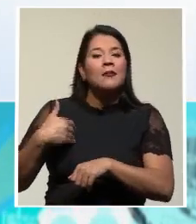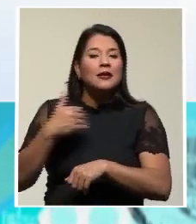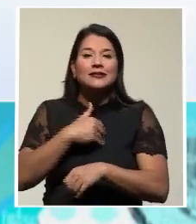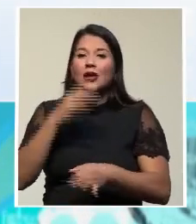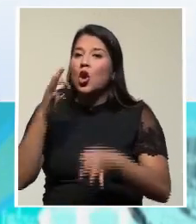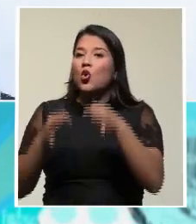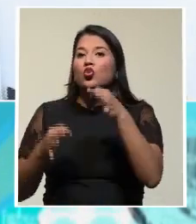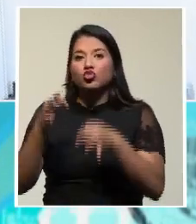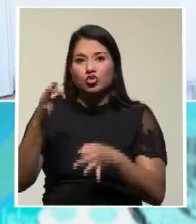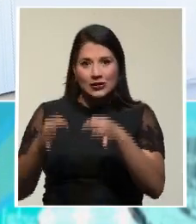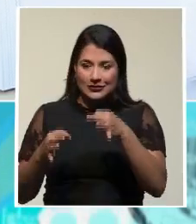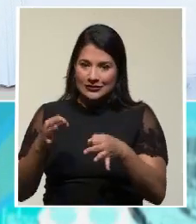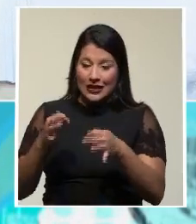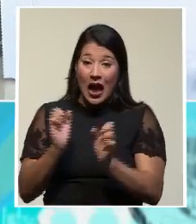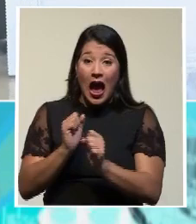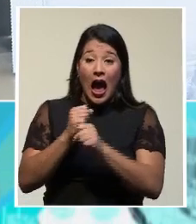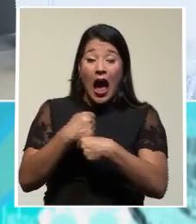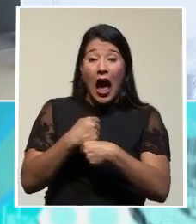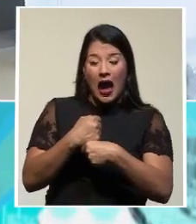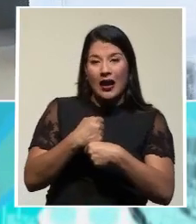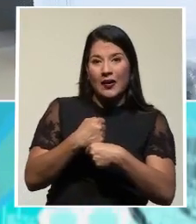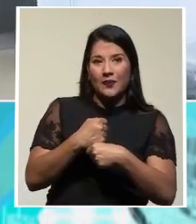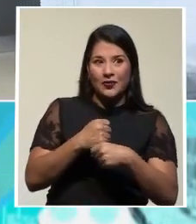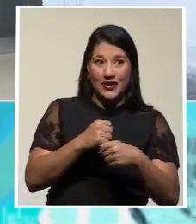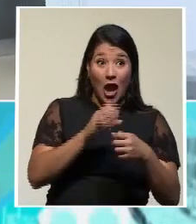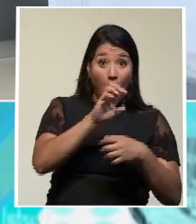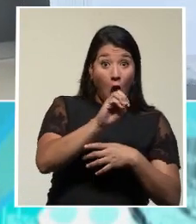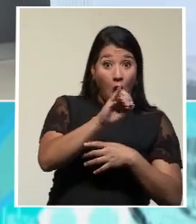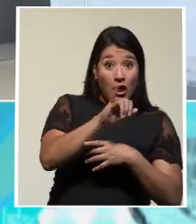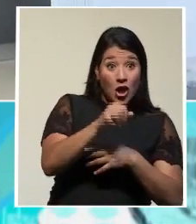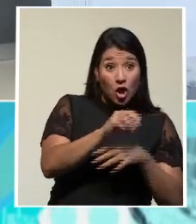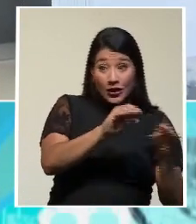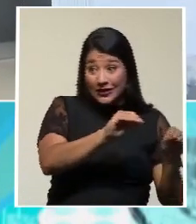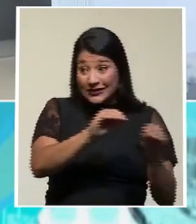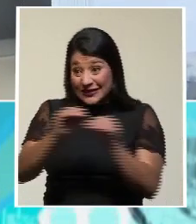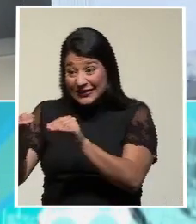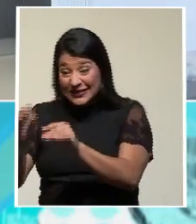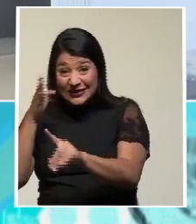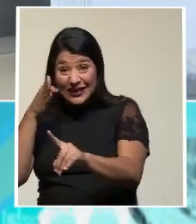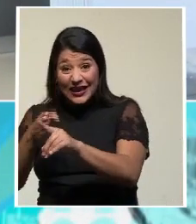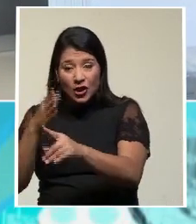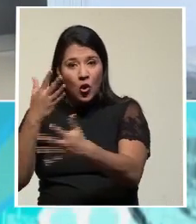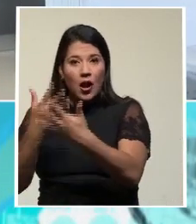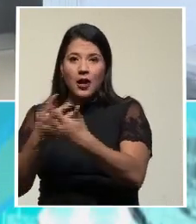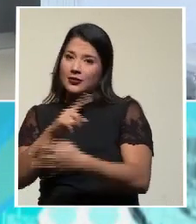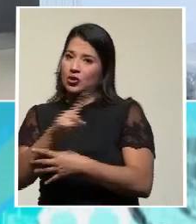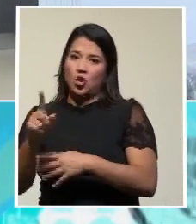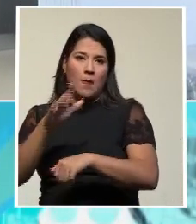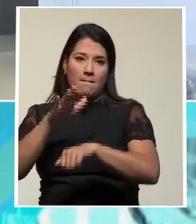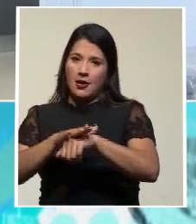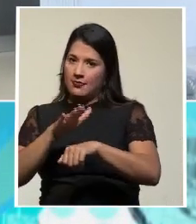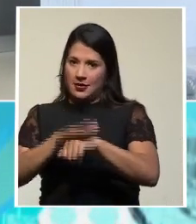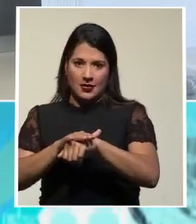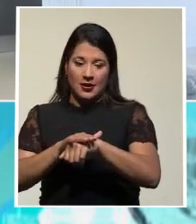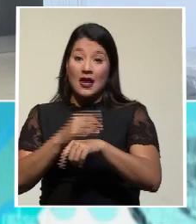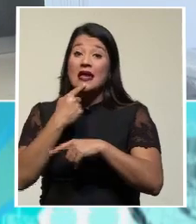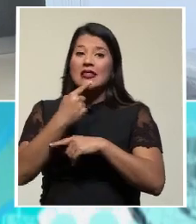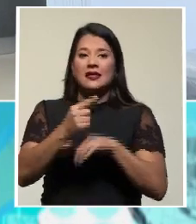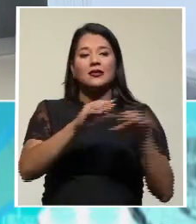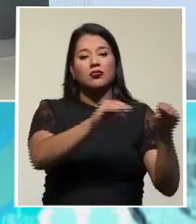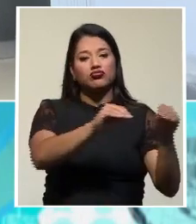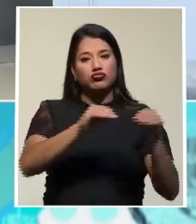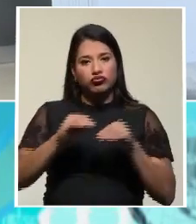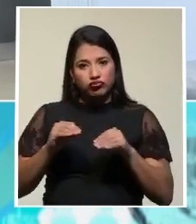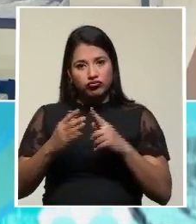haga traslados y entren personas nuevas a los centros penitenciarios por el problema de hacinamiento y